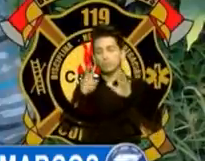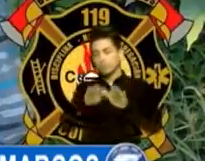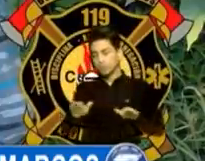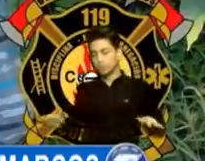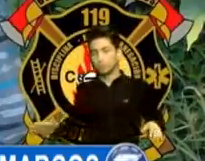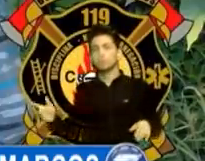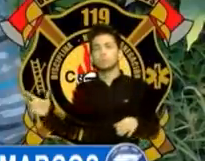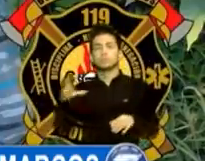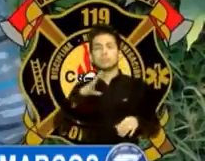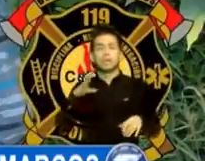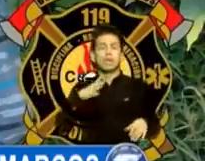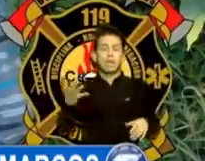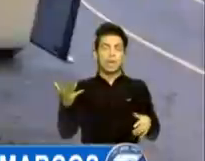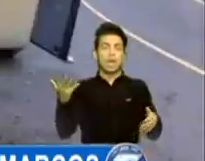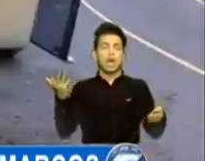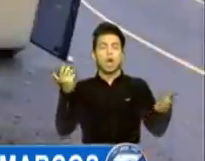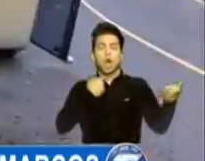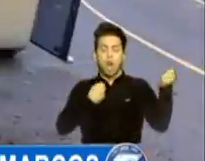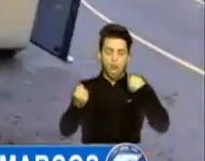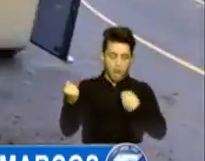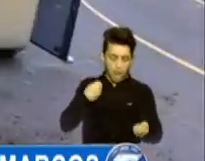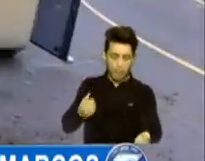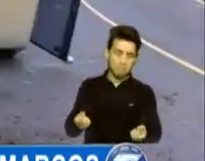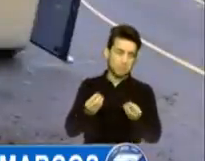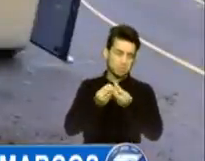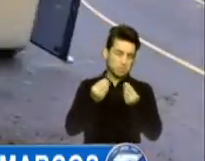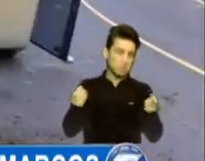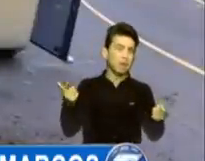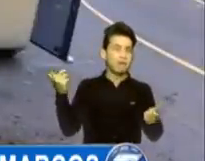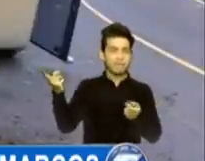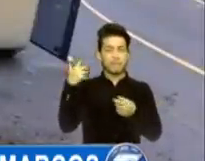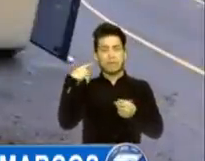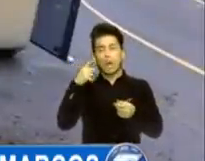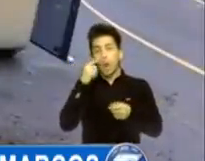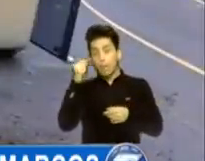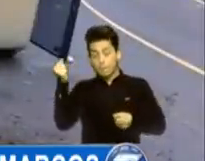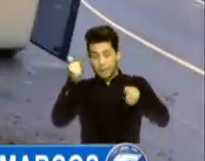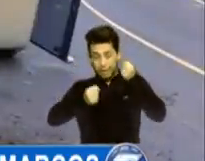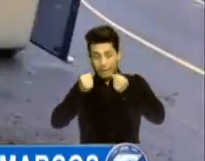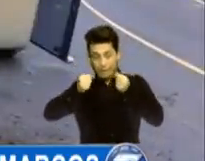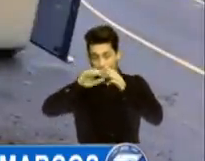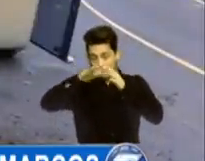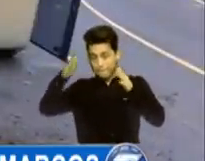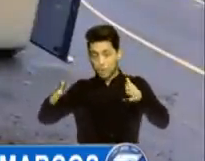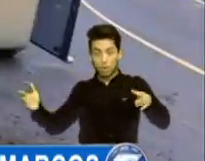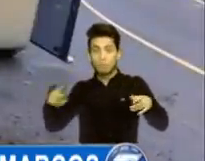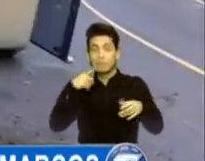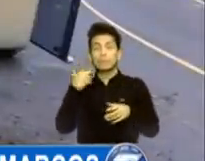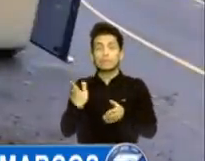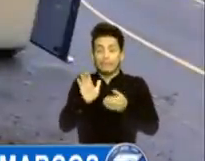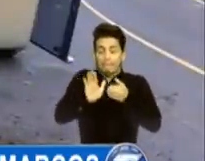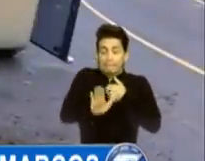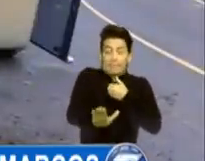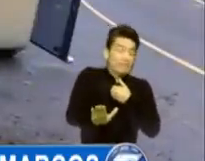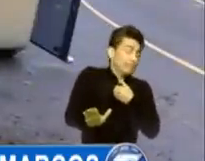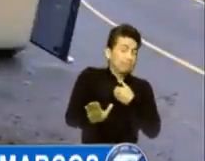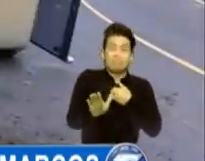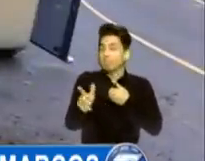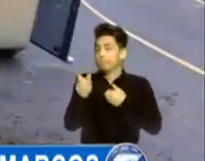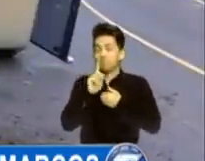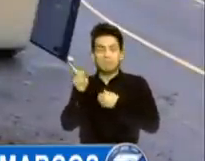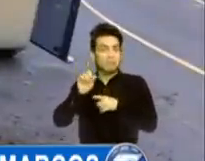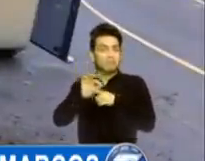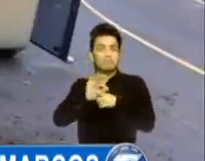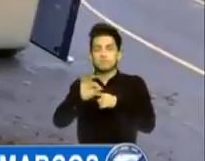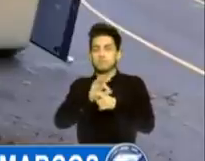leves. El piloto del pick-up informó a la Policía Nacional Civil que los frenos le fallaron al automotor, provocando el